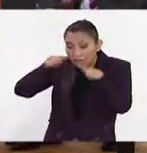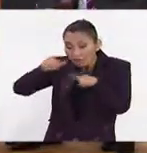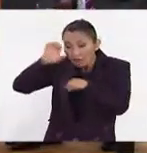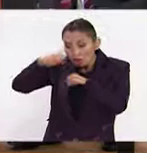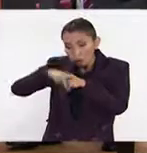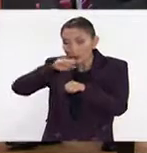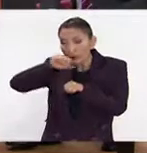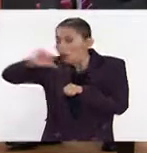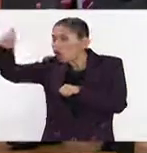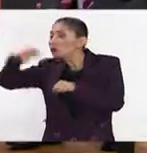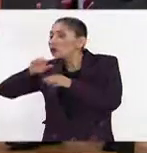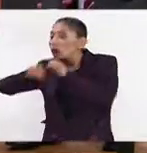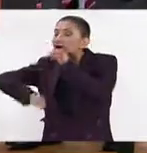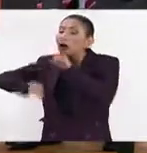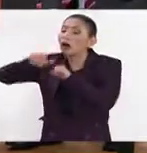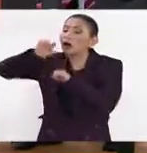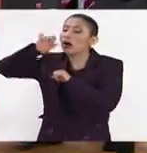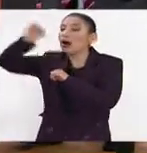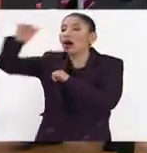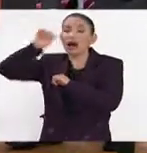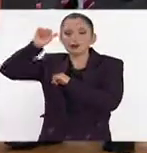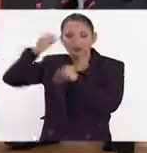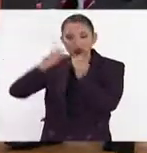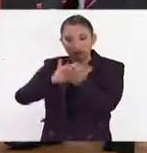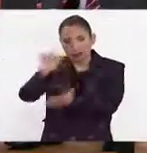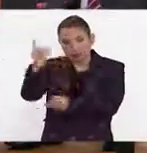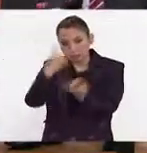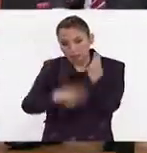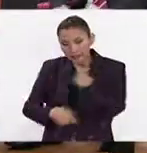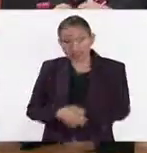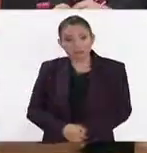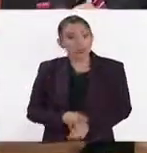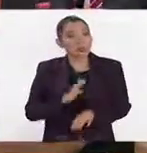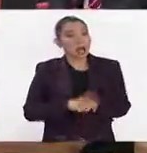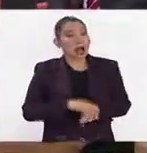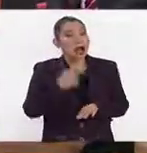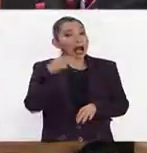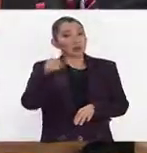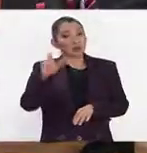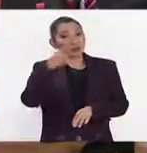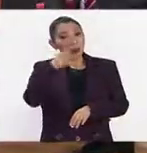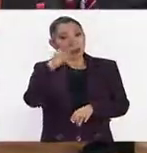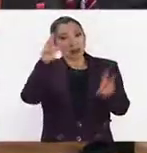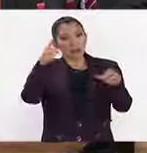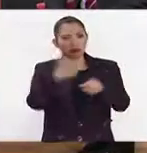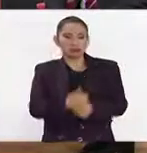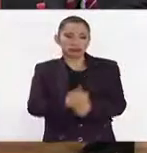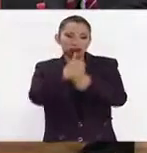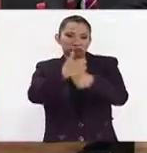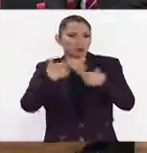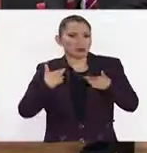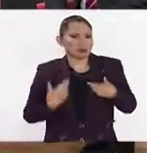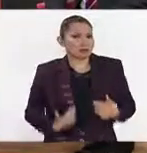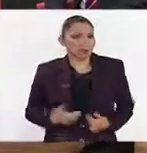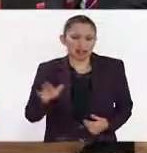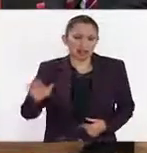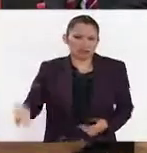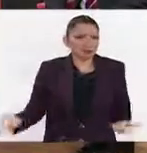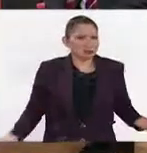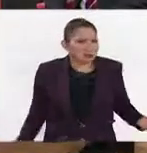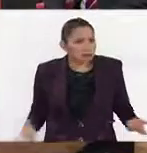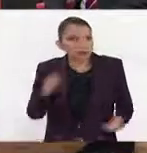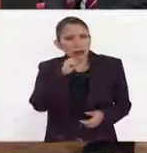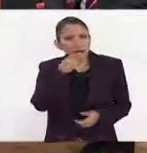Europa, pero es importante también ver lo que pasa allá en Asia. Gracias, David, por estar con nosotros. ¿No? Y sobre todo cuando se habla del sufrimiento de seres humanos, cuando se